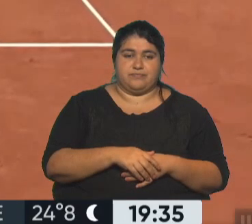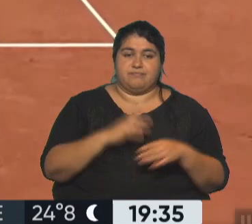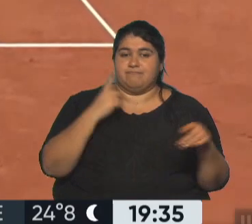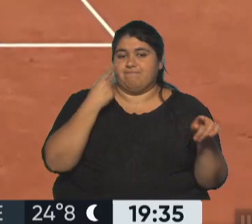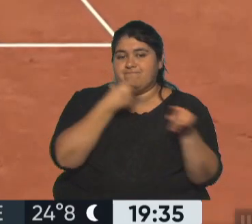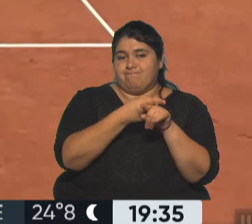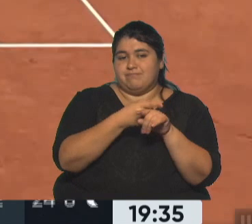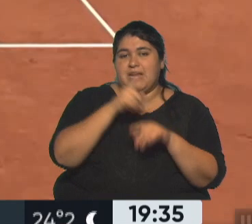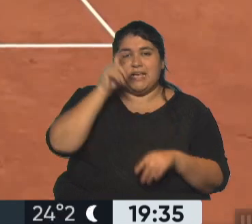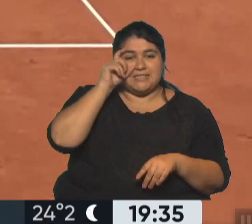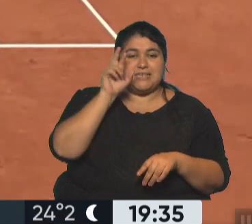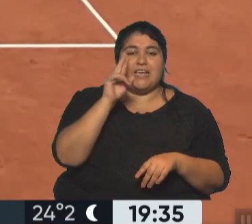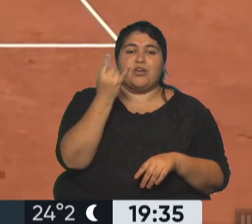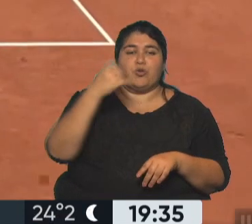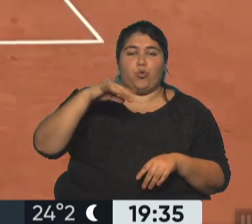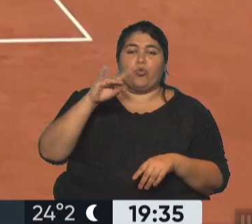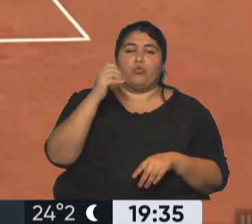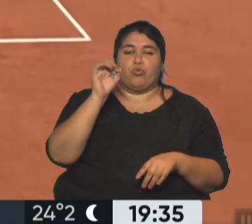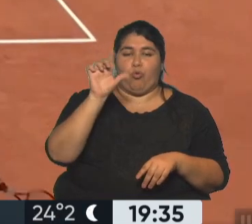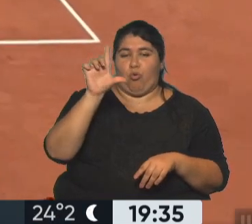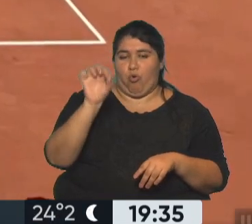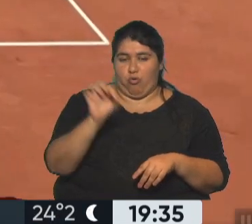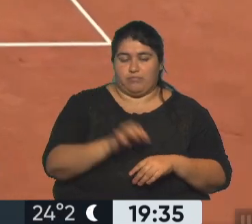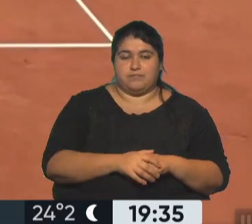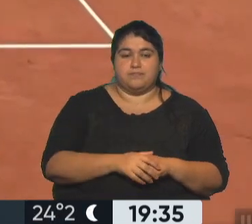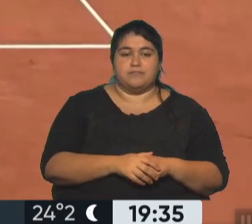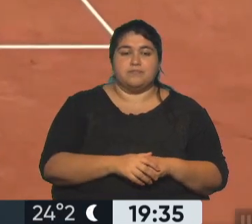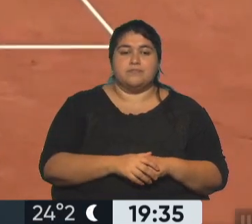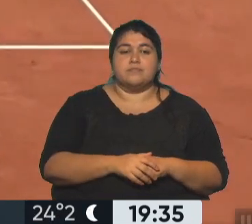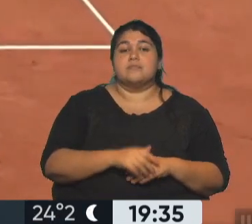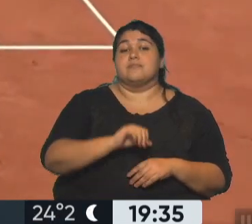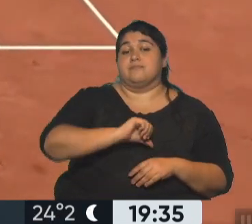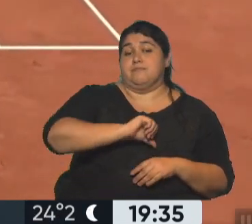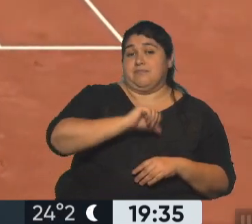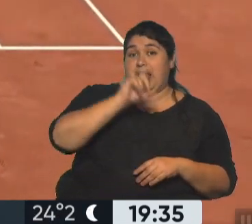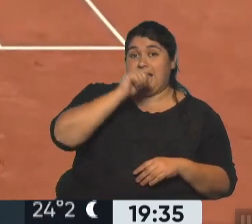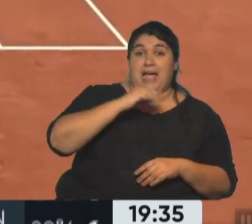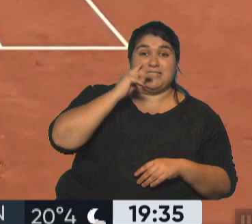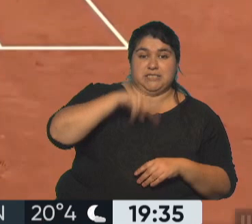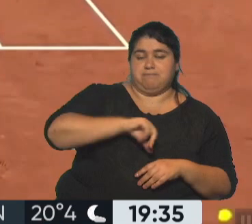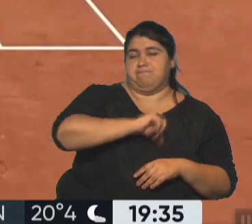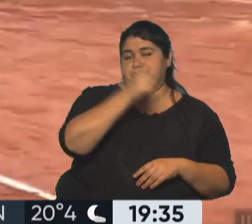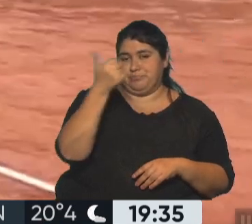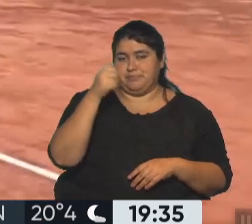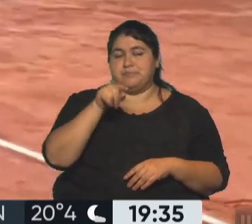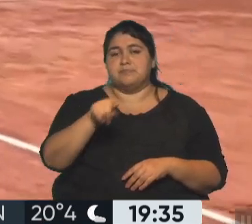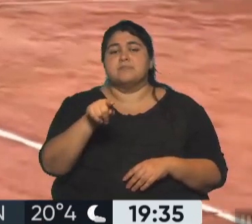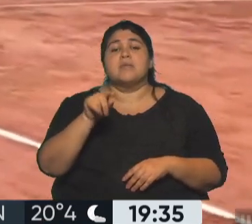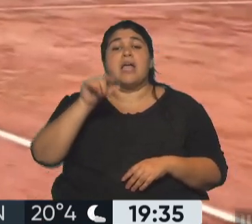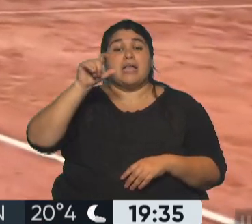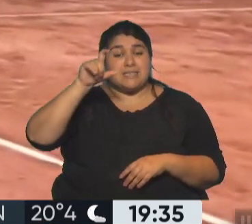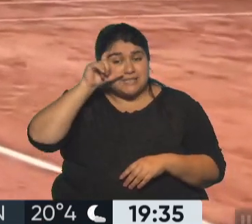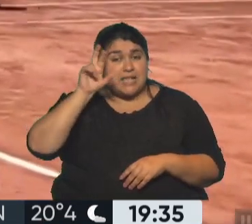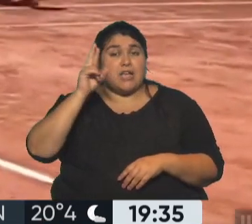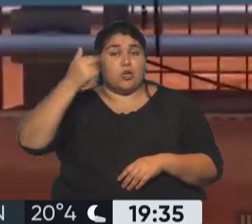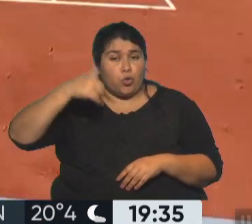justamente. Cerúndolo, bueno, que venía bien también. Sí, por eso digo que es sorpresivo, porque uno, para que progresen en el